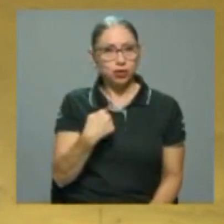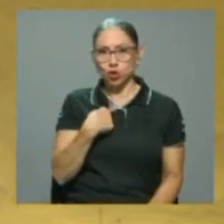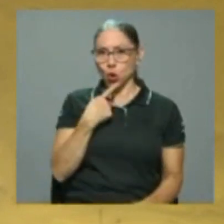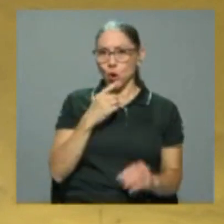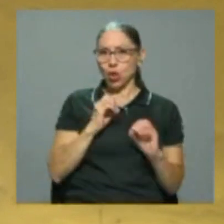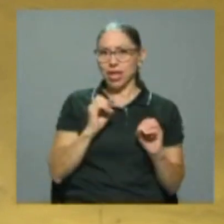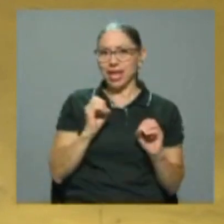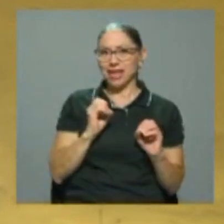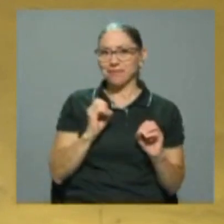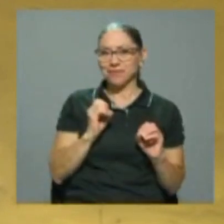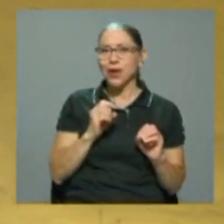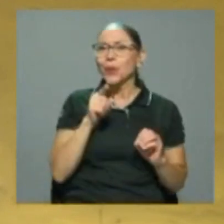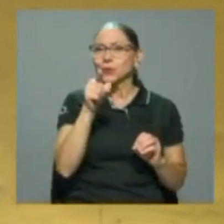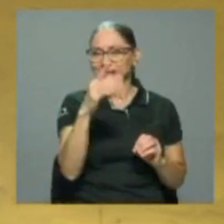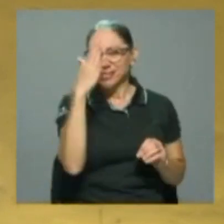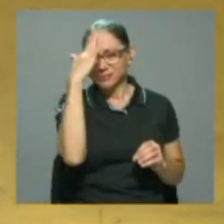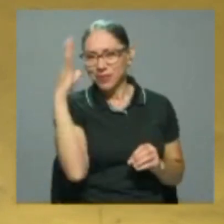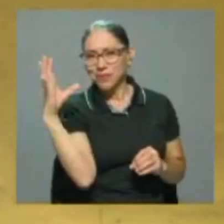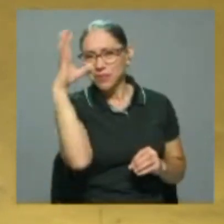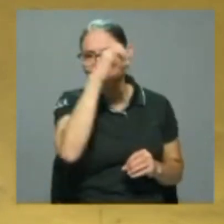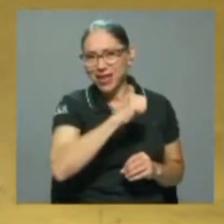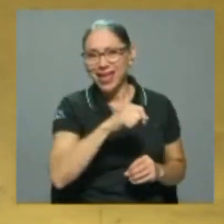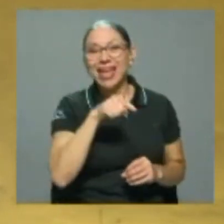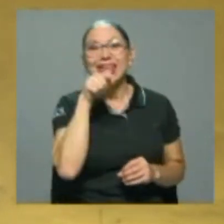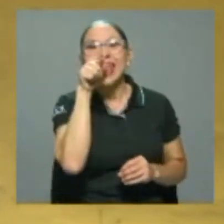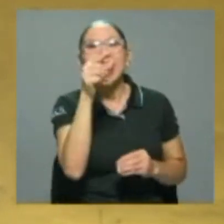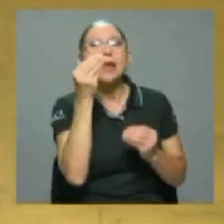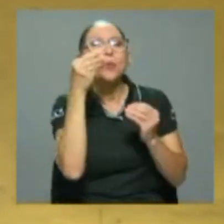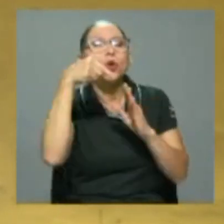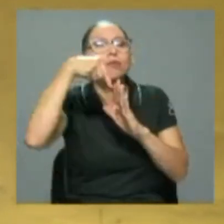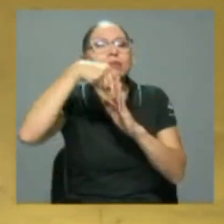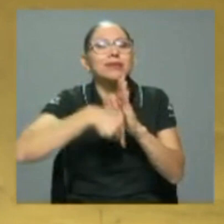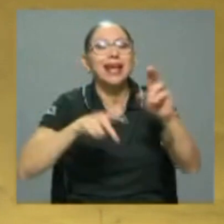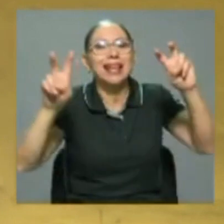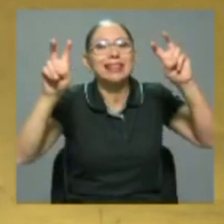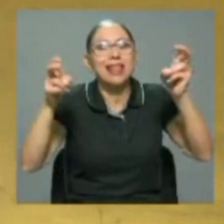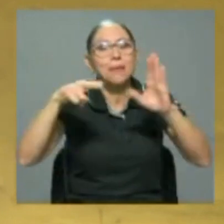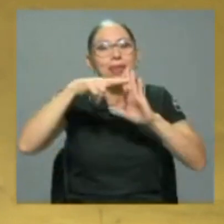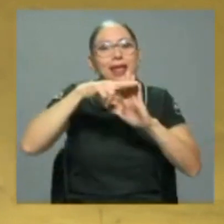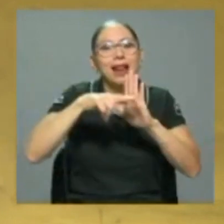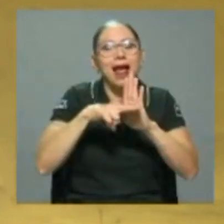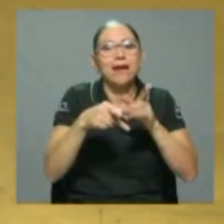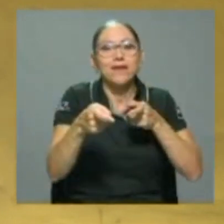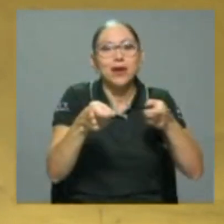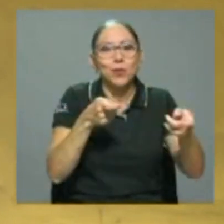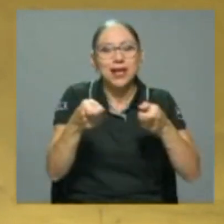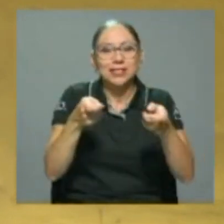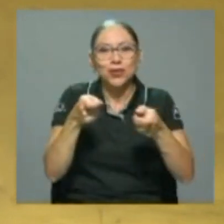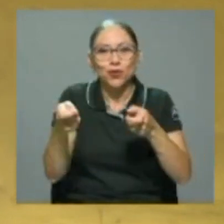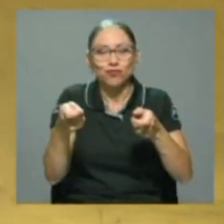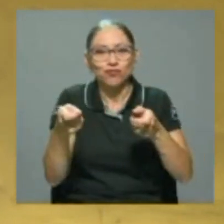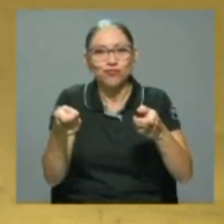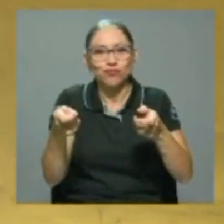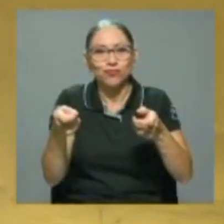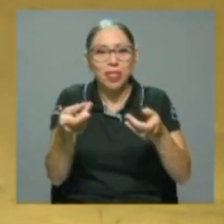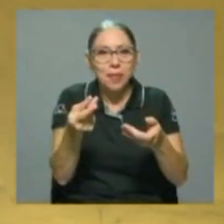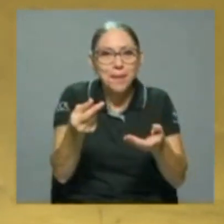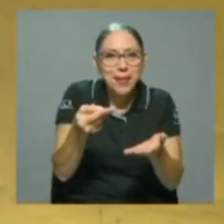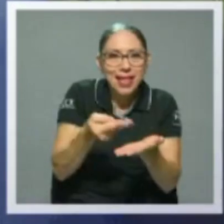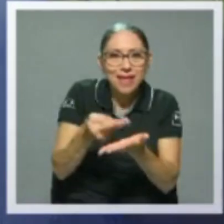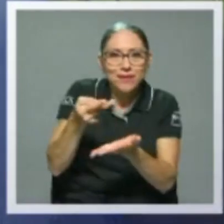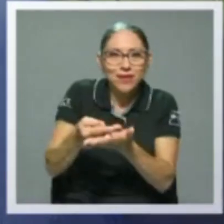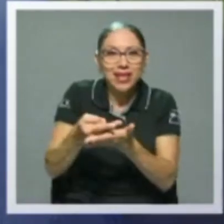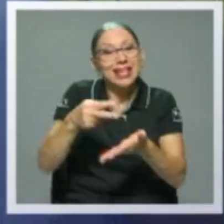que anduvo mucho en el tema de la regulación, o sea, trabajó en